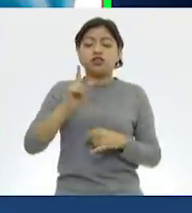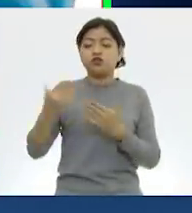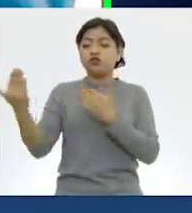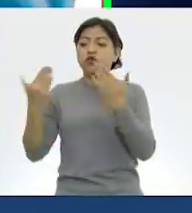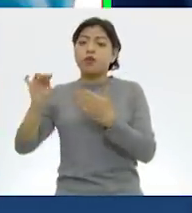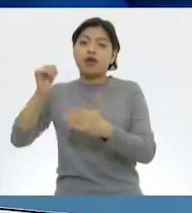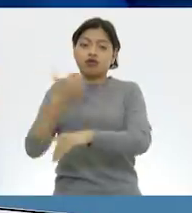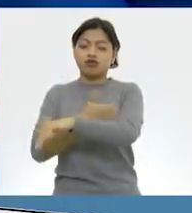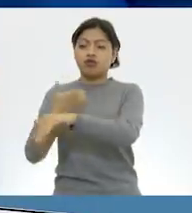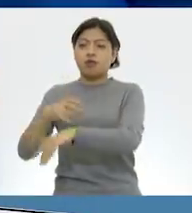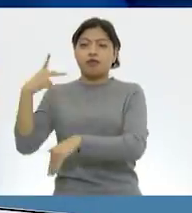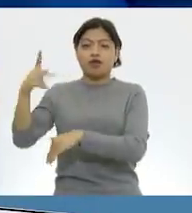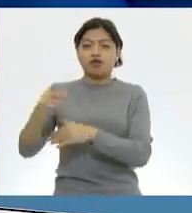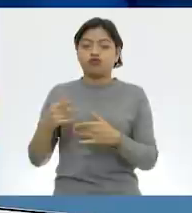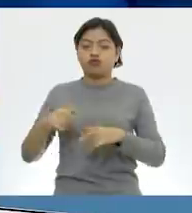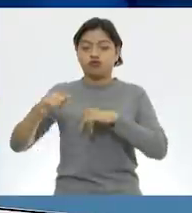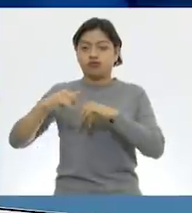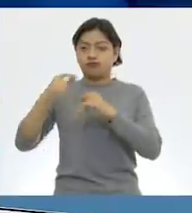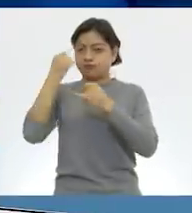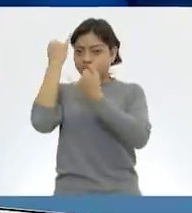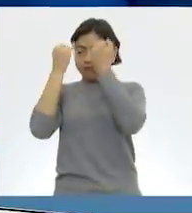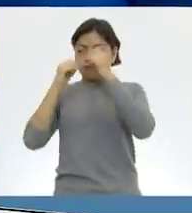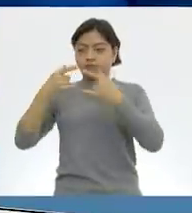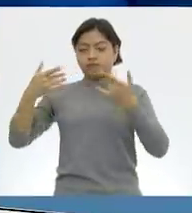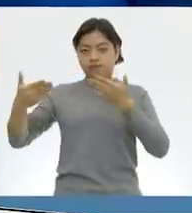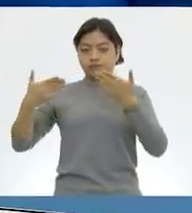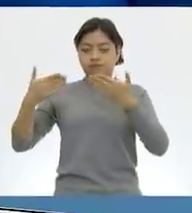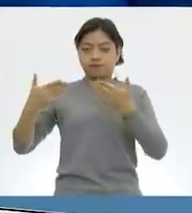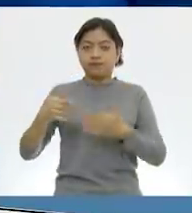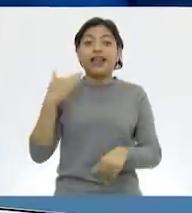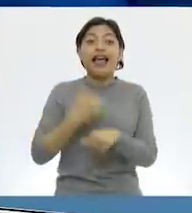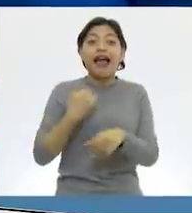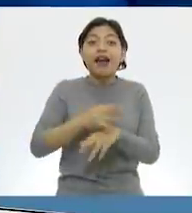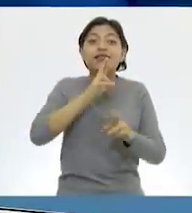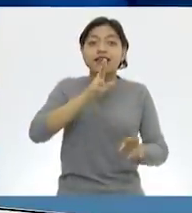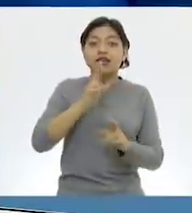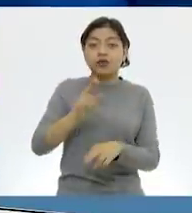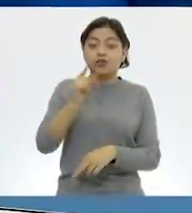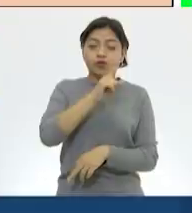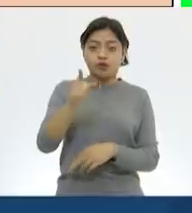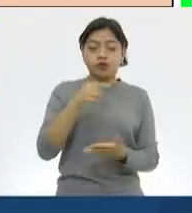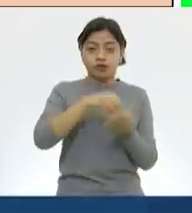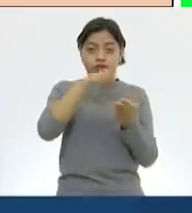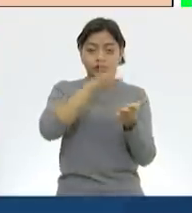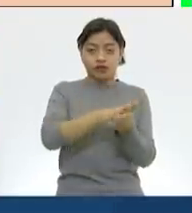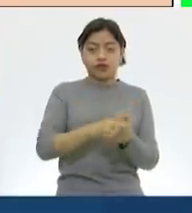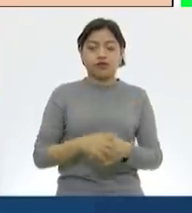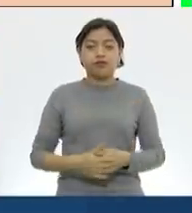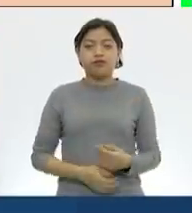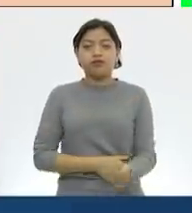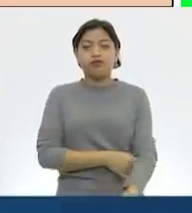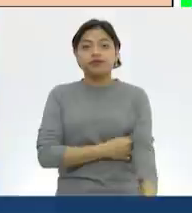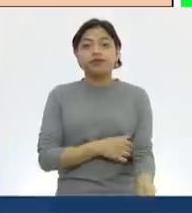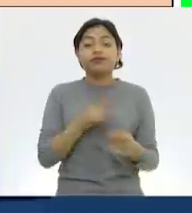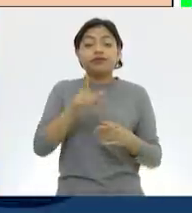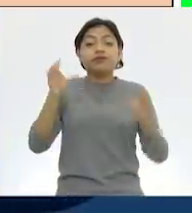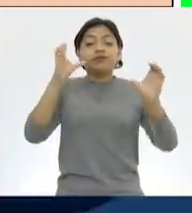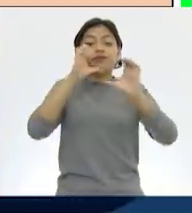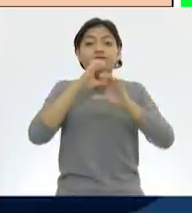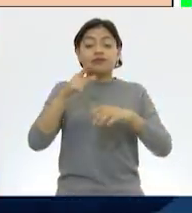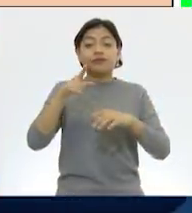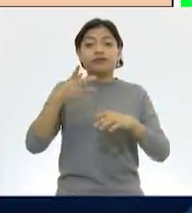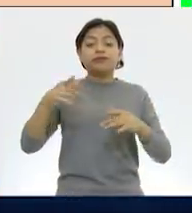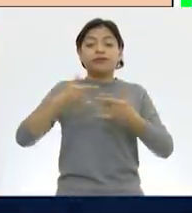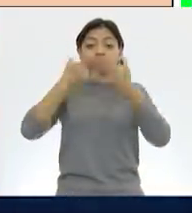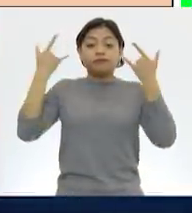compañero. Y ahora vamos a empezar a dar respuesta a estas preguntas. El cuento es una